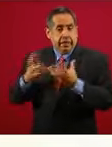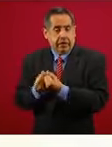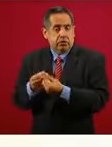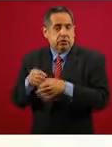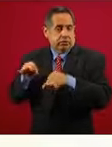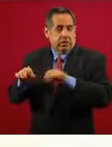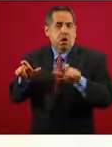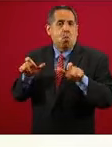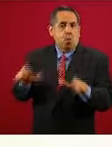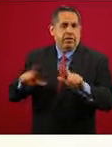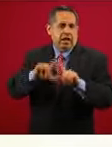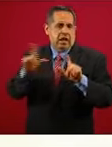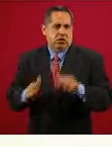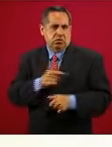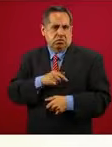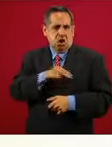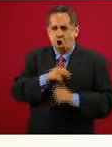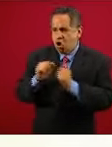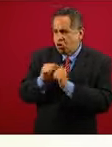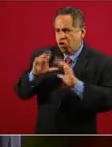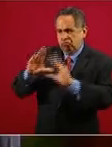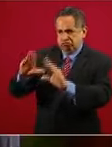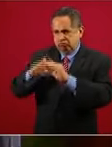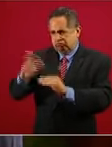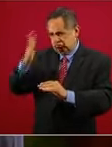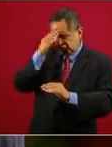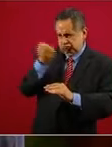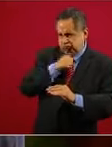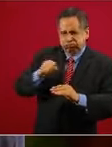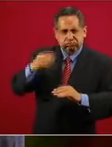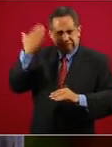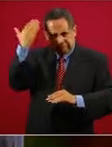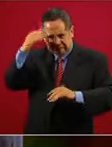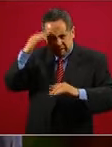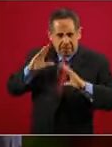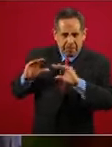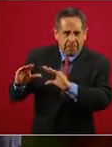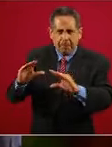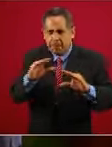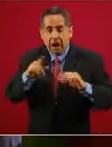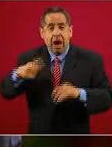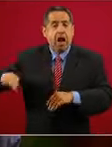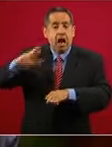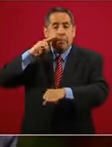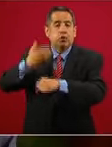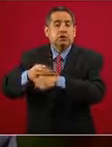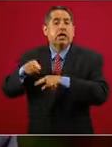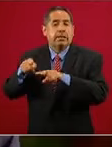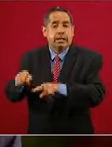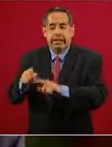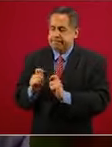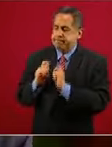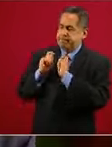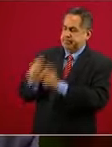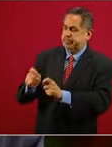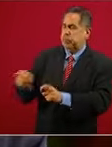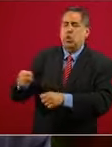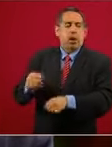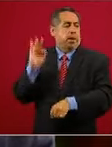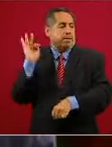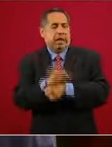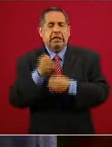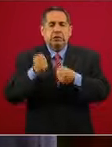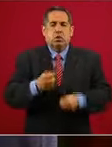equipados y formados para alojar a estos responsables de la seguridad del pueblo. Se